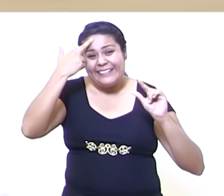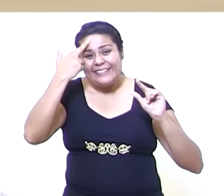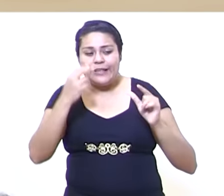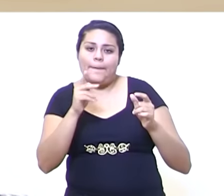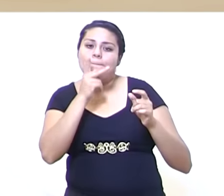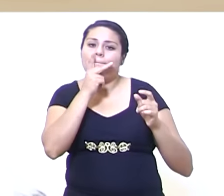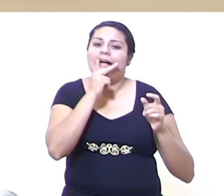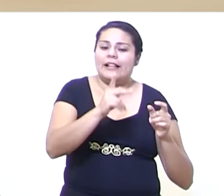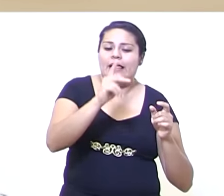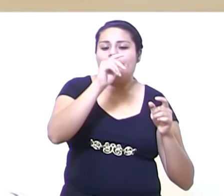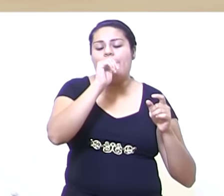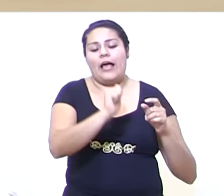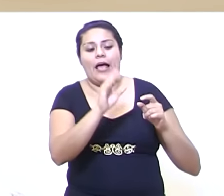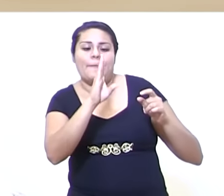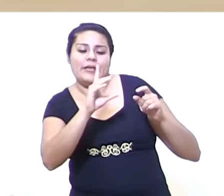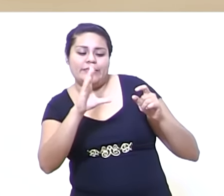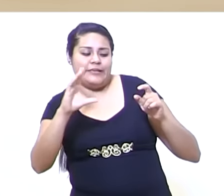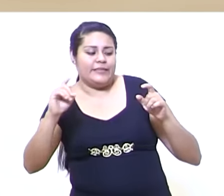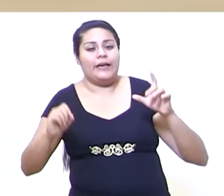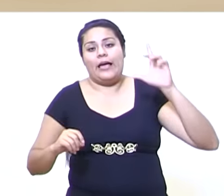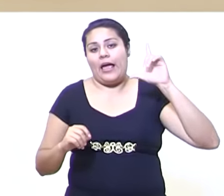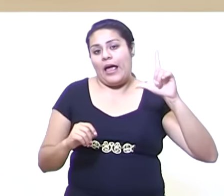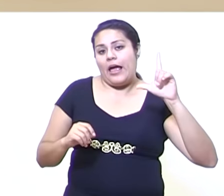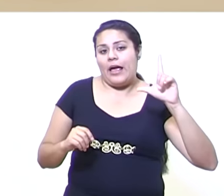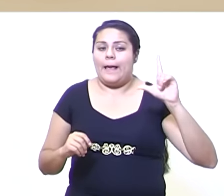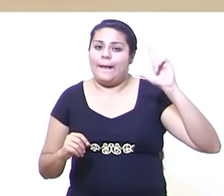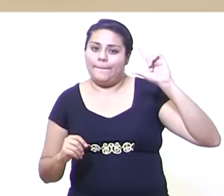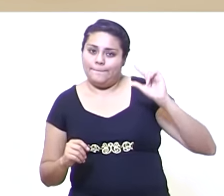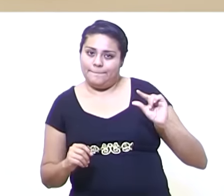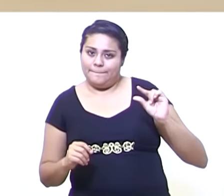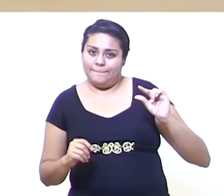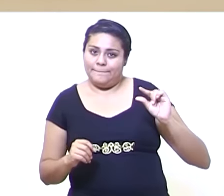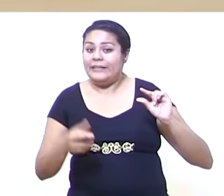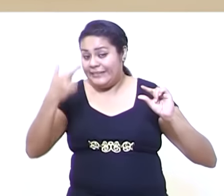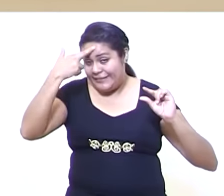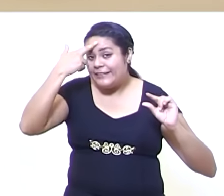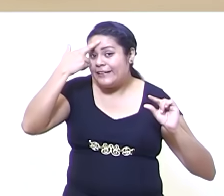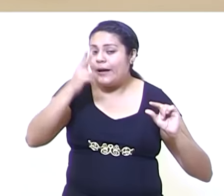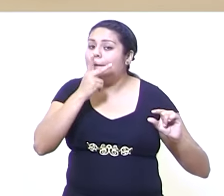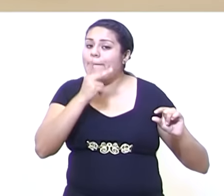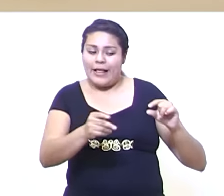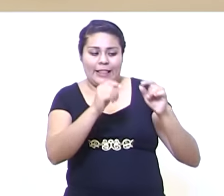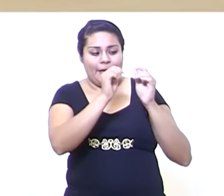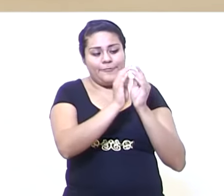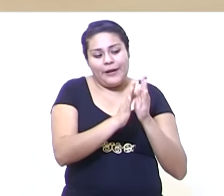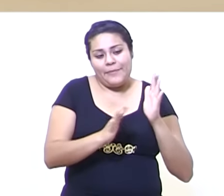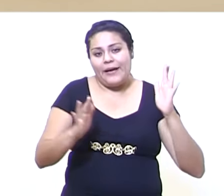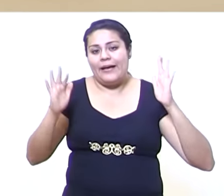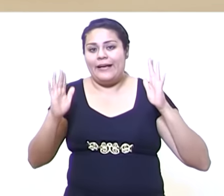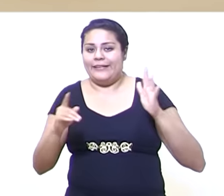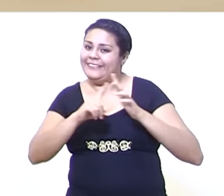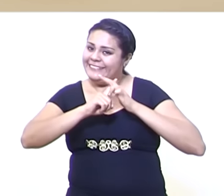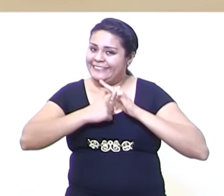Identificamos palabras por la letra inicial y además podemos agruparlas.